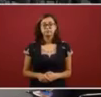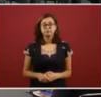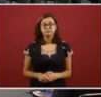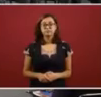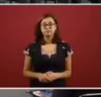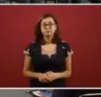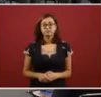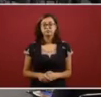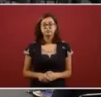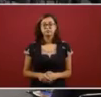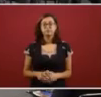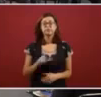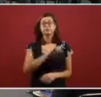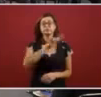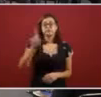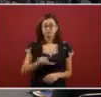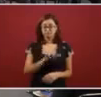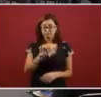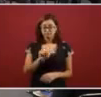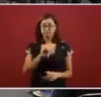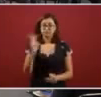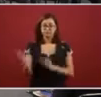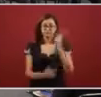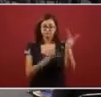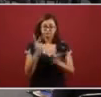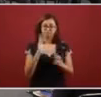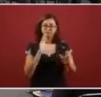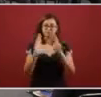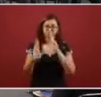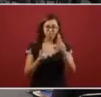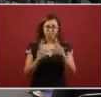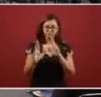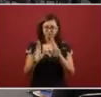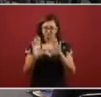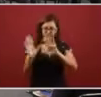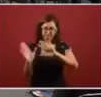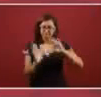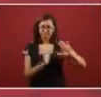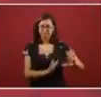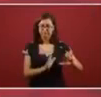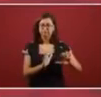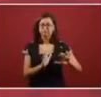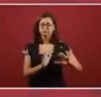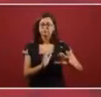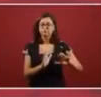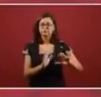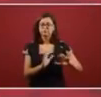abrimos la sesión de preguntas y respuestas. Vamos a